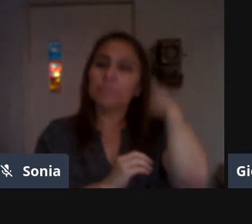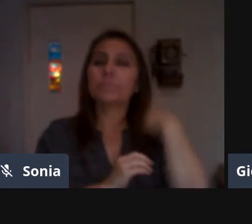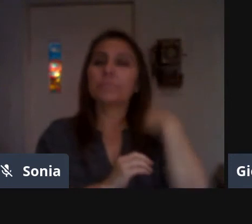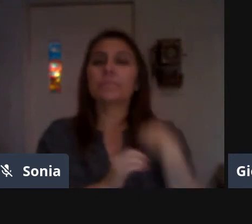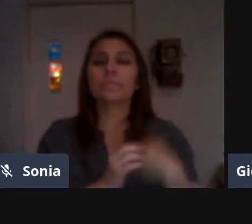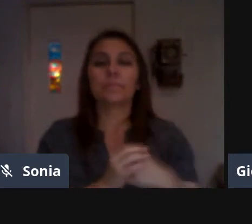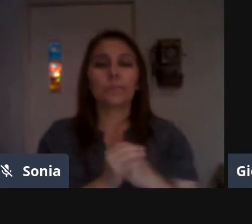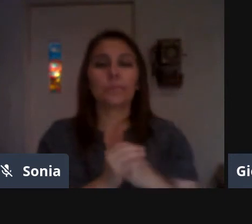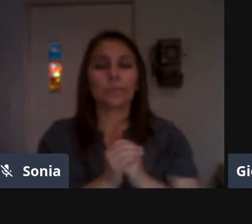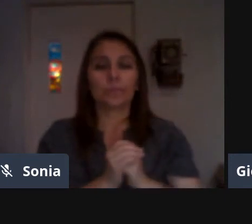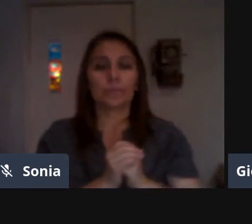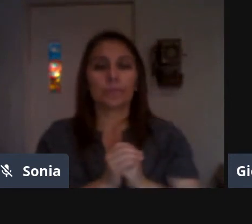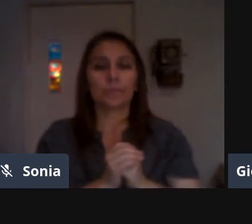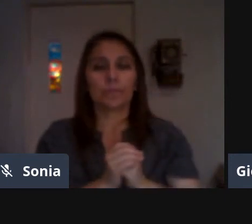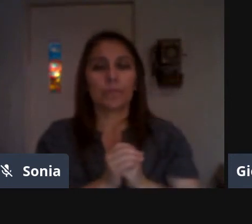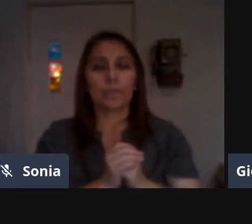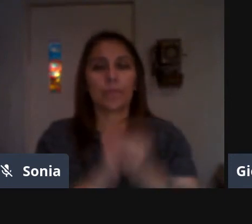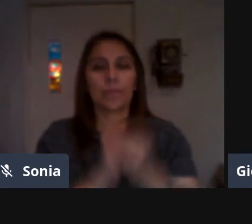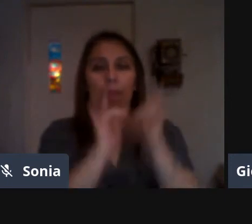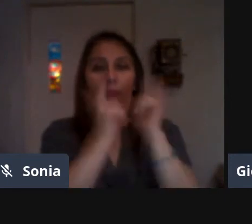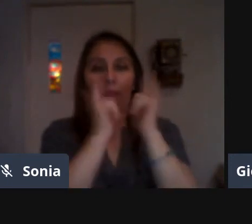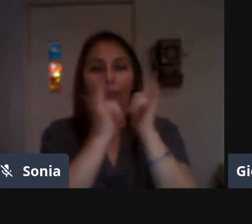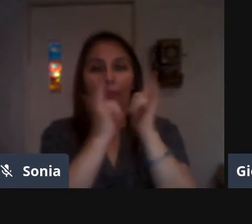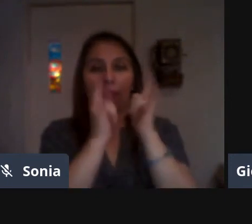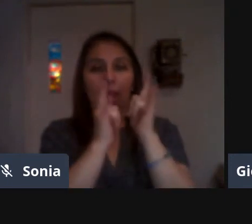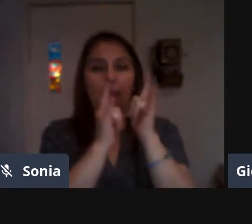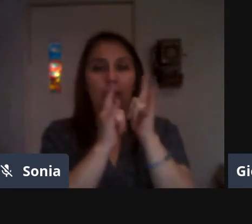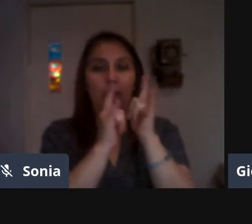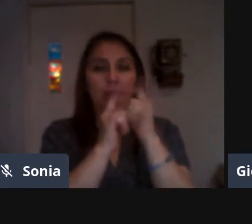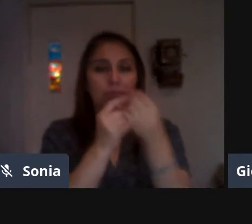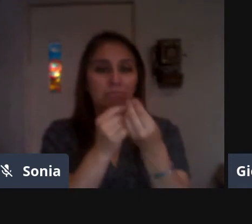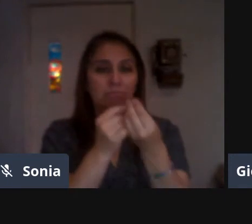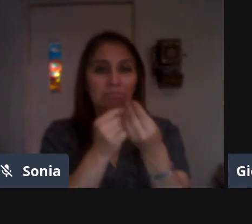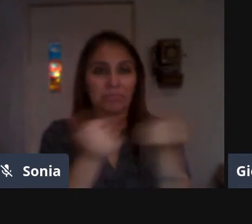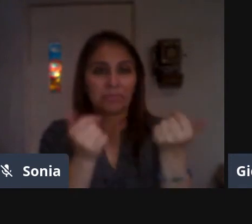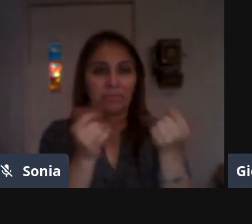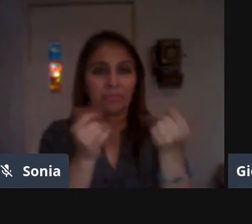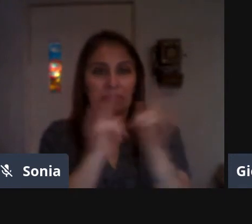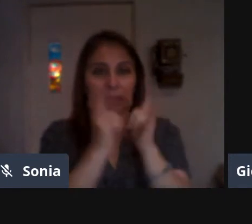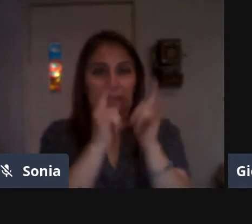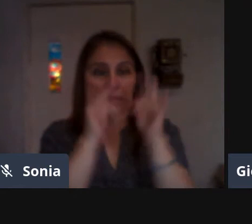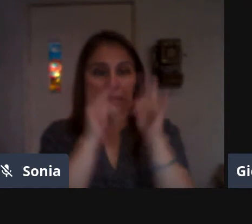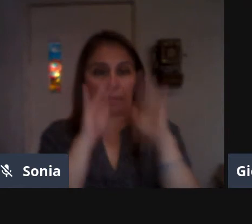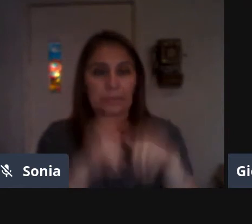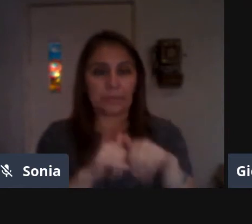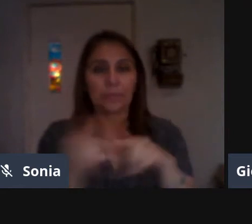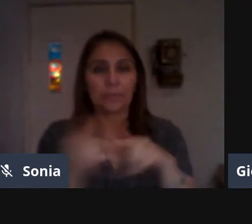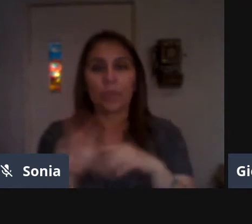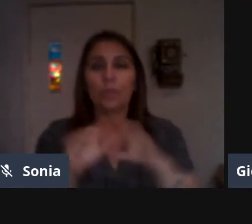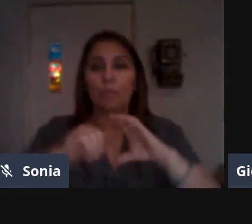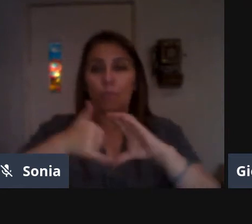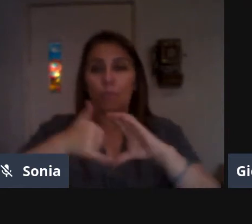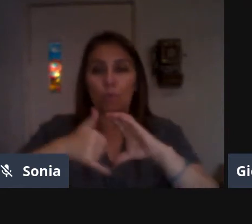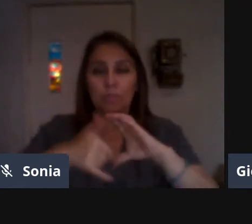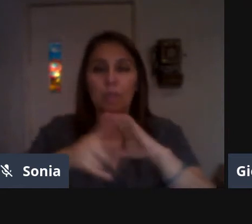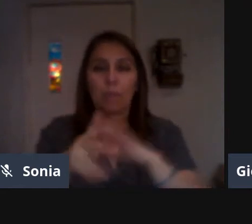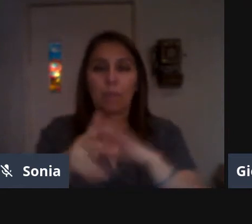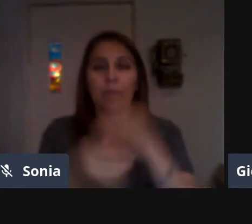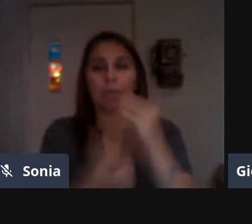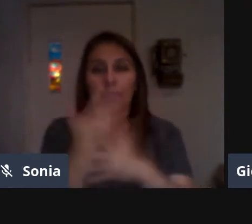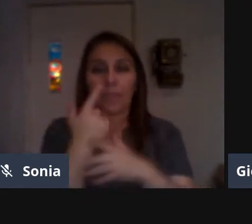la transmisión ayudan a escribir por aguas así que va a retomar pegando con 9 giovanni